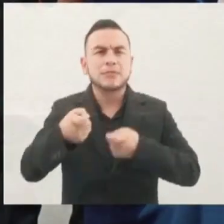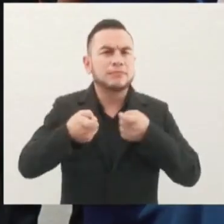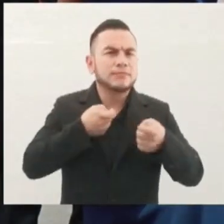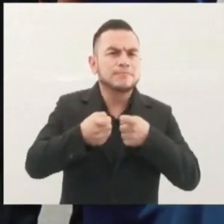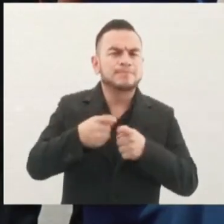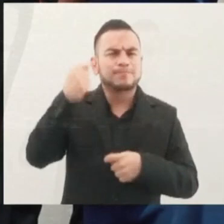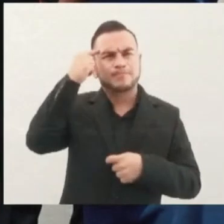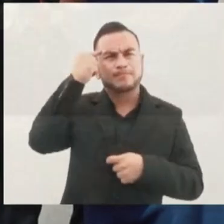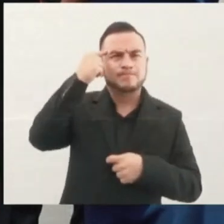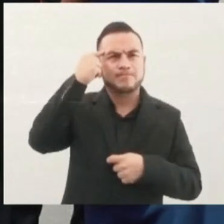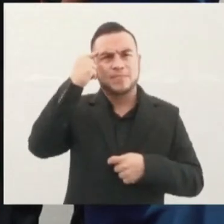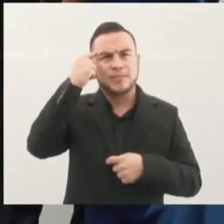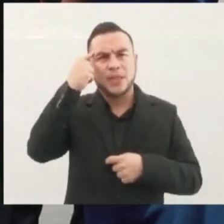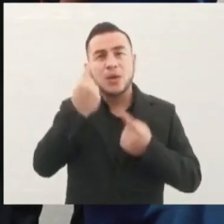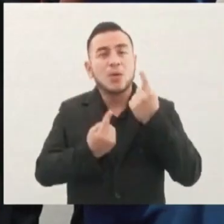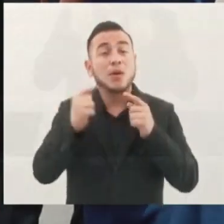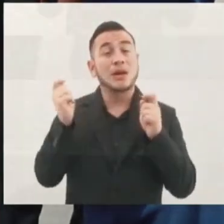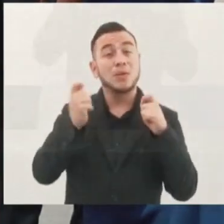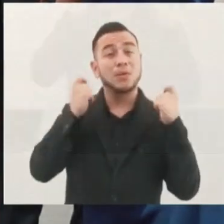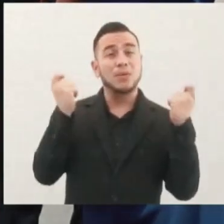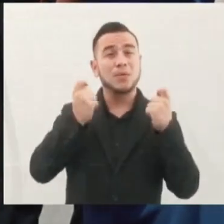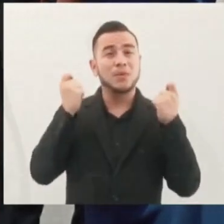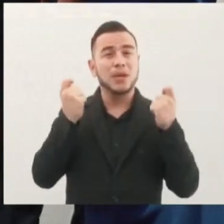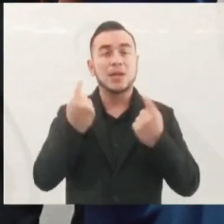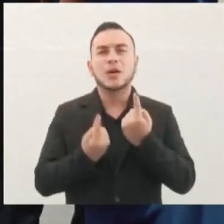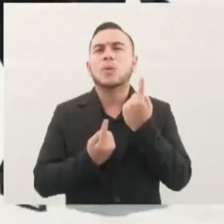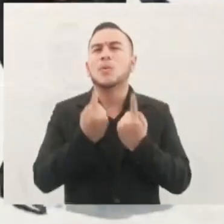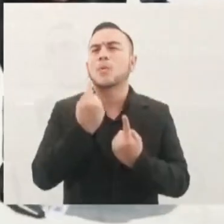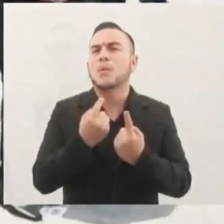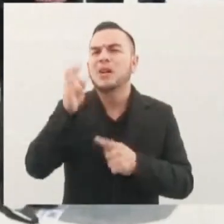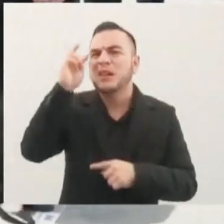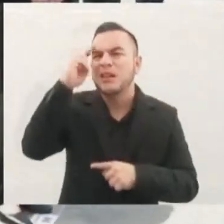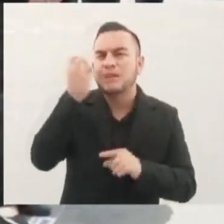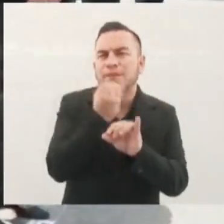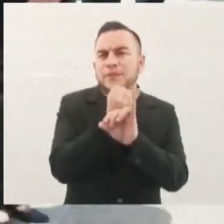Me preguntaba entonces qué era lo que celebrábamos, cuál era la independencia.